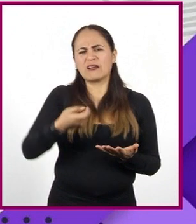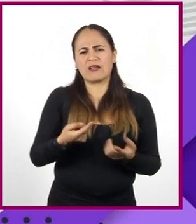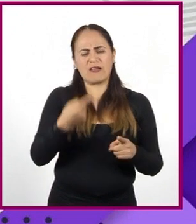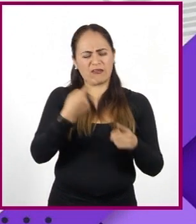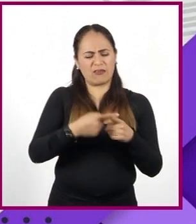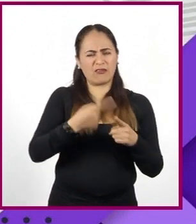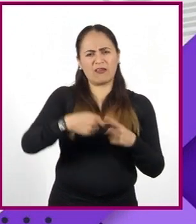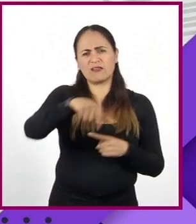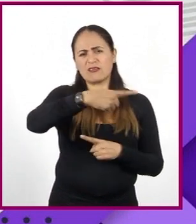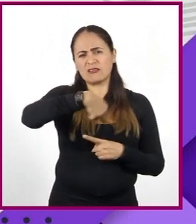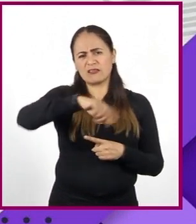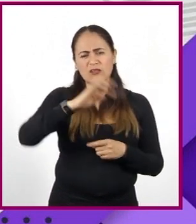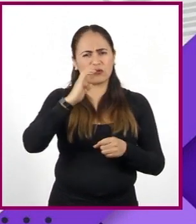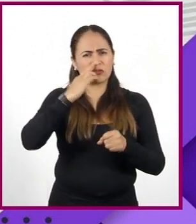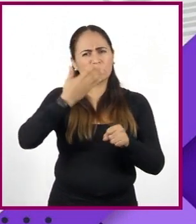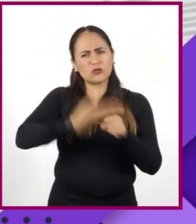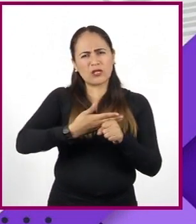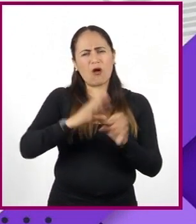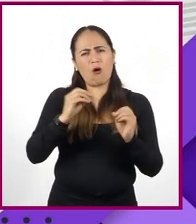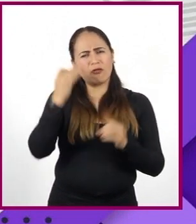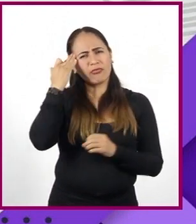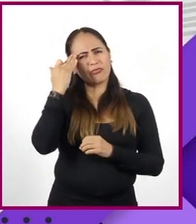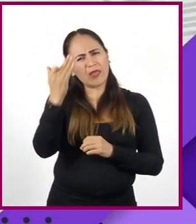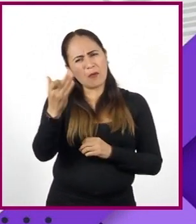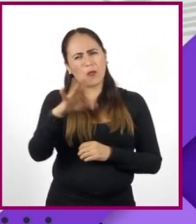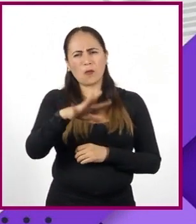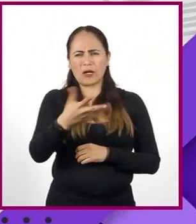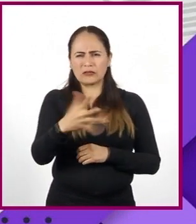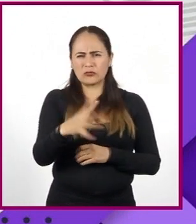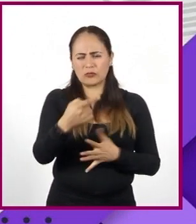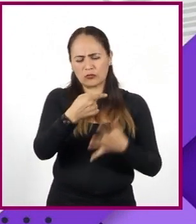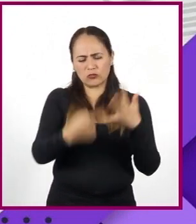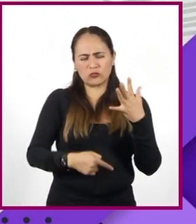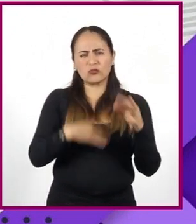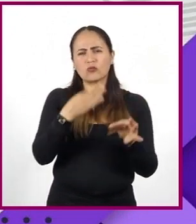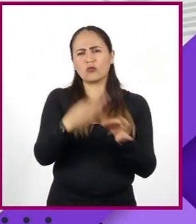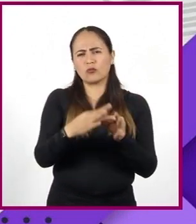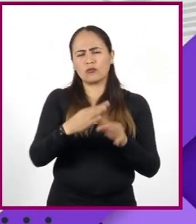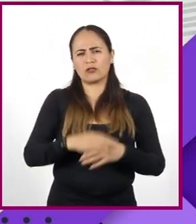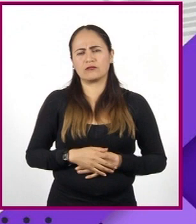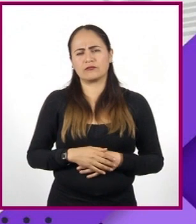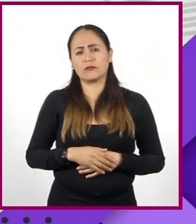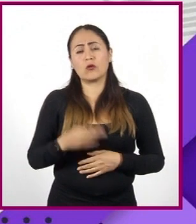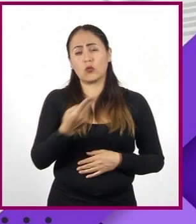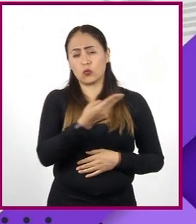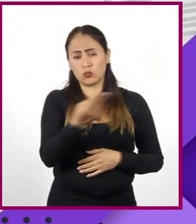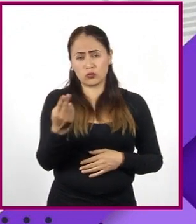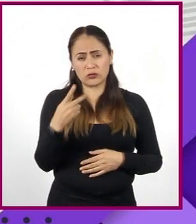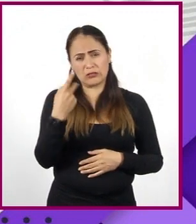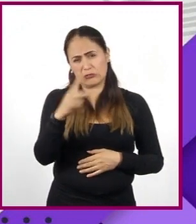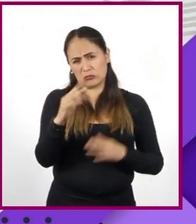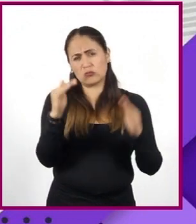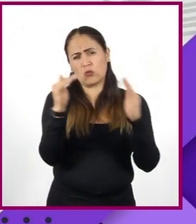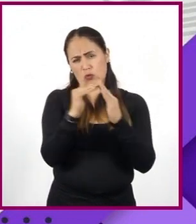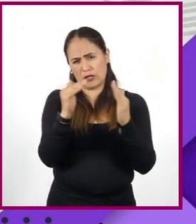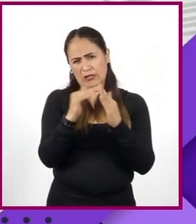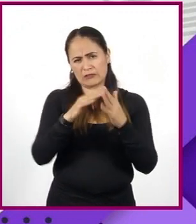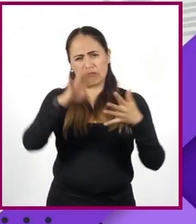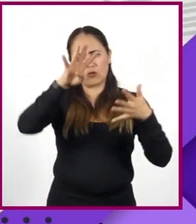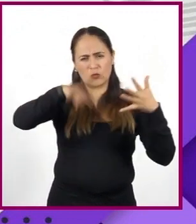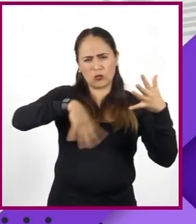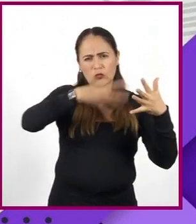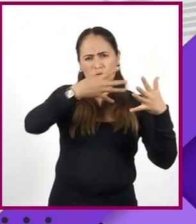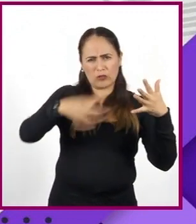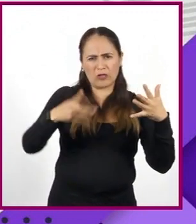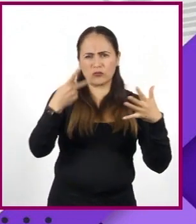serían responsables y el tiempo aproximado que nos llevaría a hacerlo. Ustedes en casa, completen su tabla con las